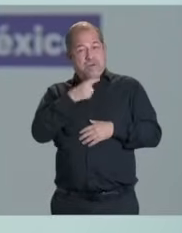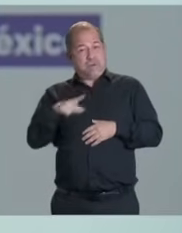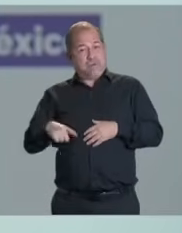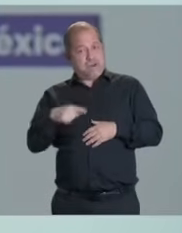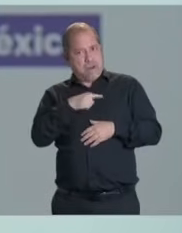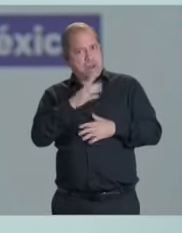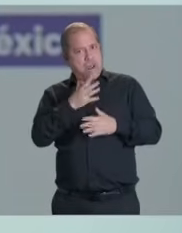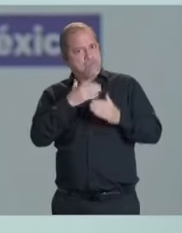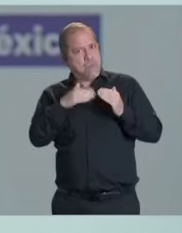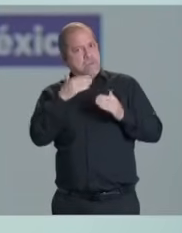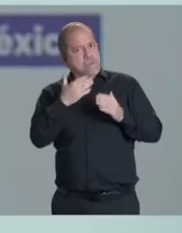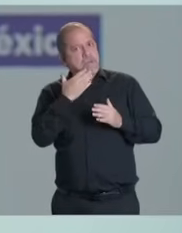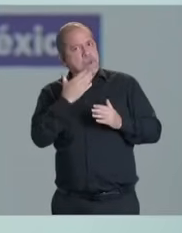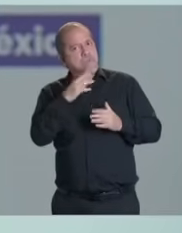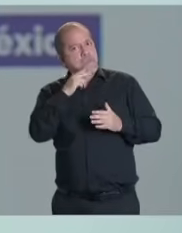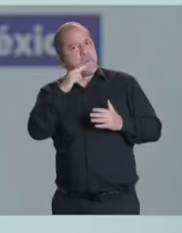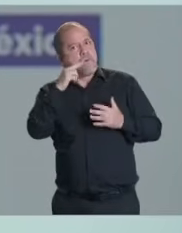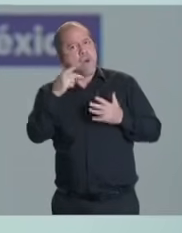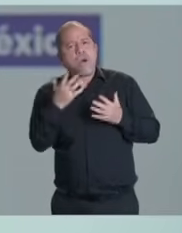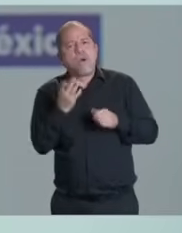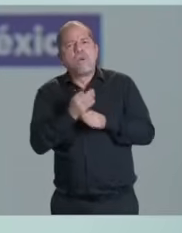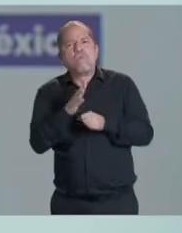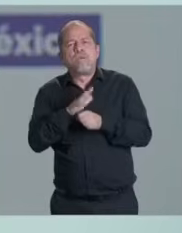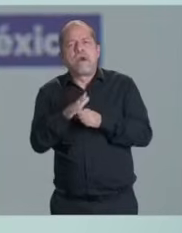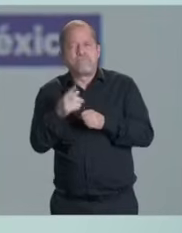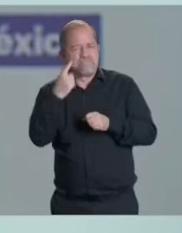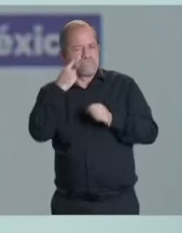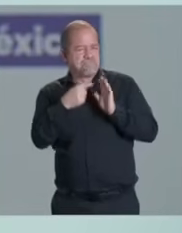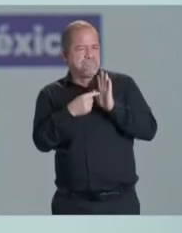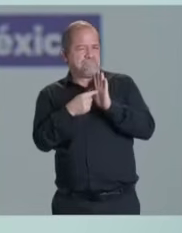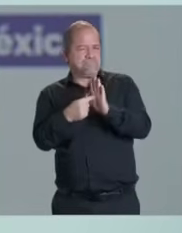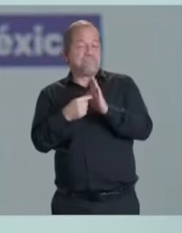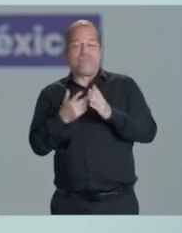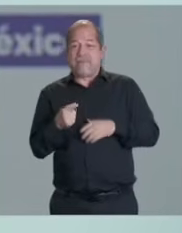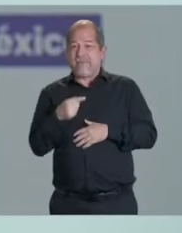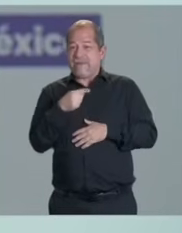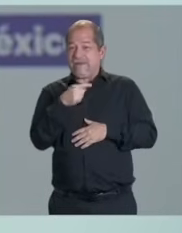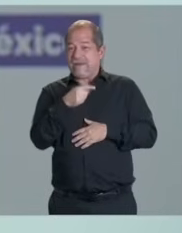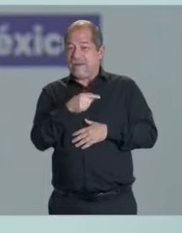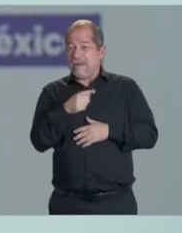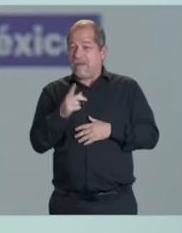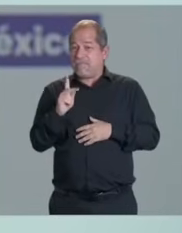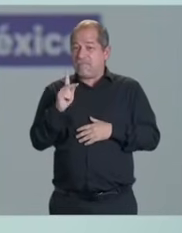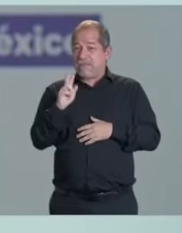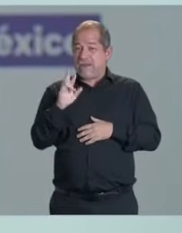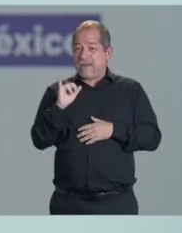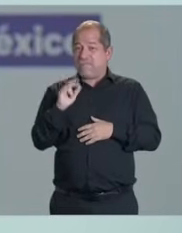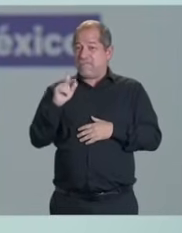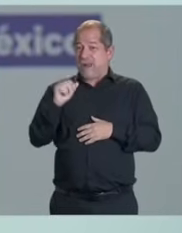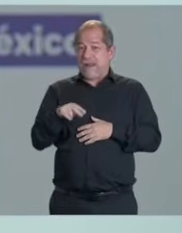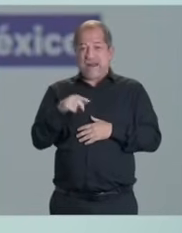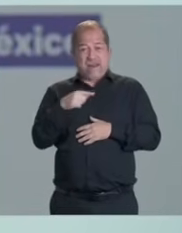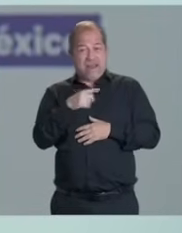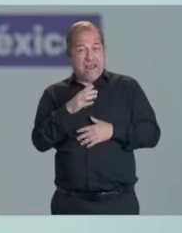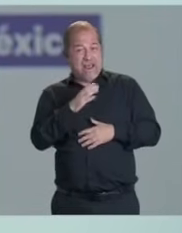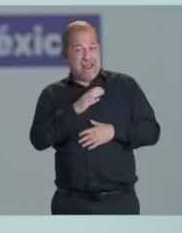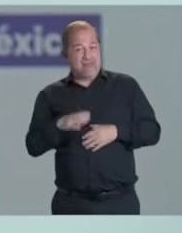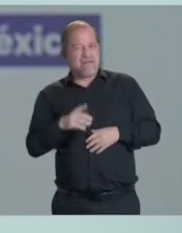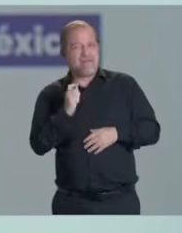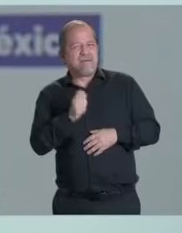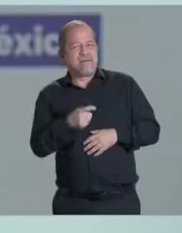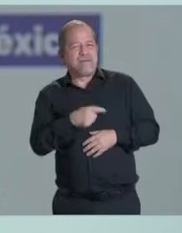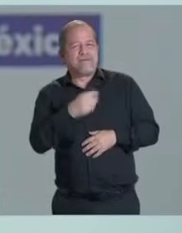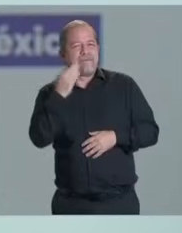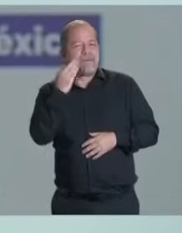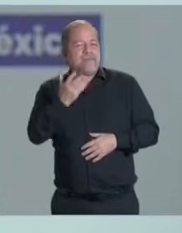qué bueno que la candidata del PRIAN ha aceptado que es candidata del PRI y del PAN, del viejo modelo, del